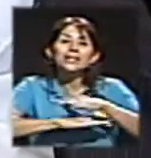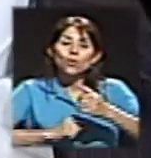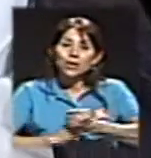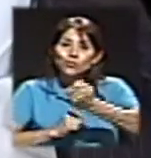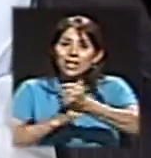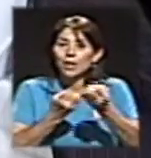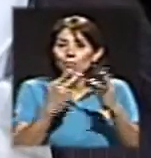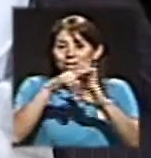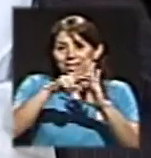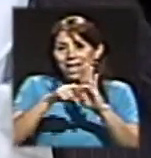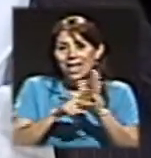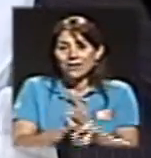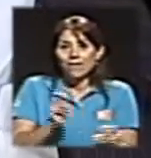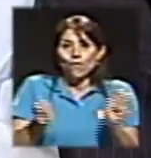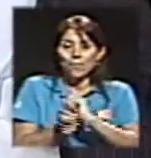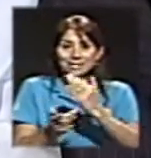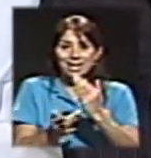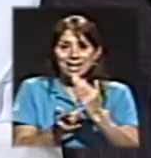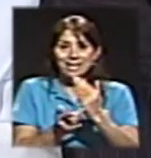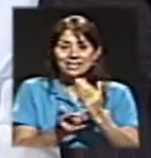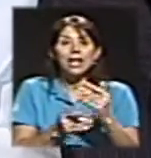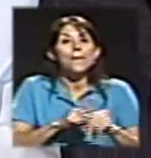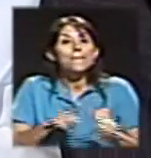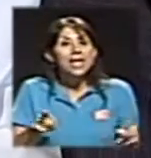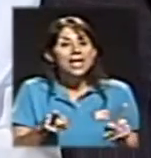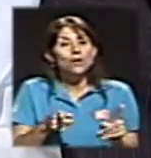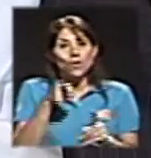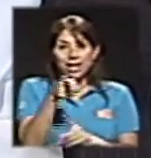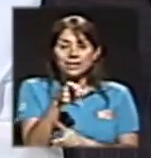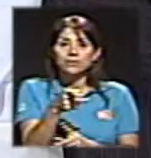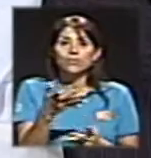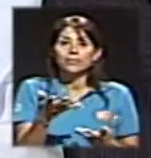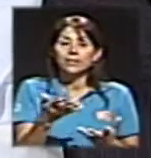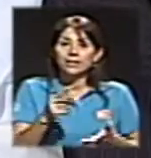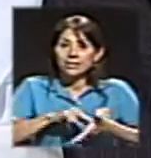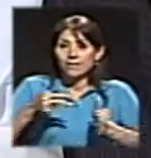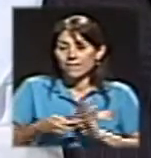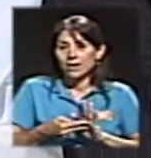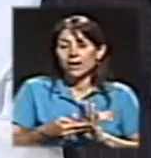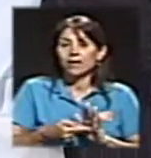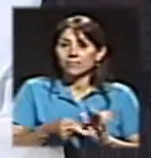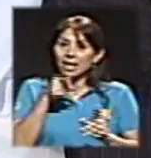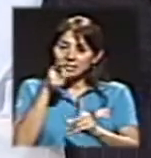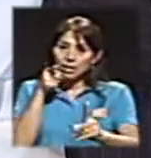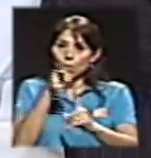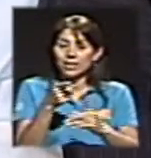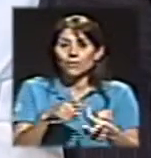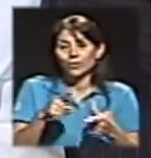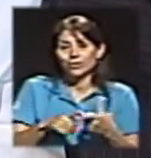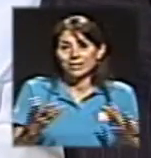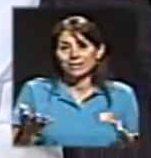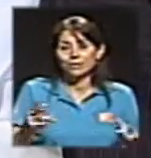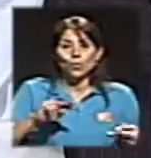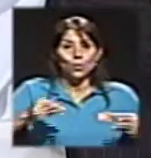técnicas que van después en el documento, pero va en la línea que ese pensamiento tiene, ¿verdad? Así que todo lo contrario,